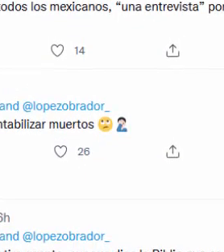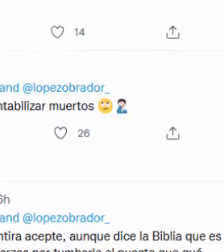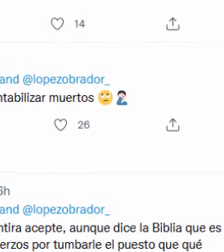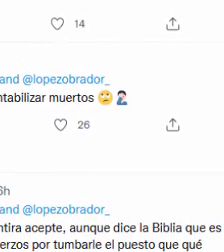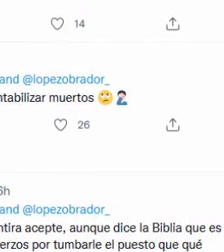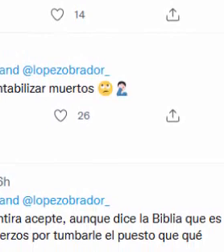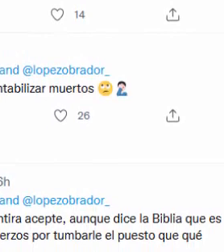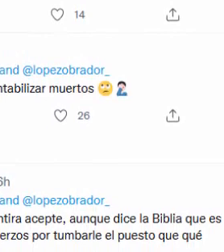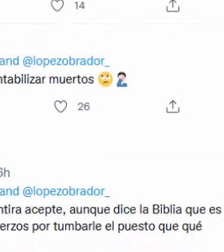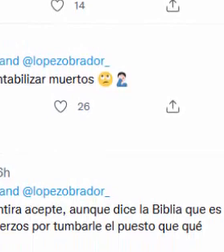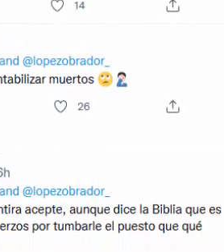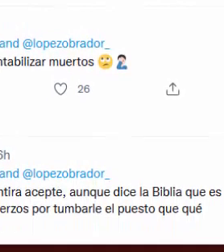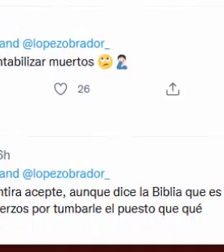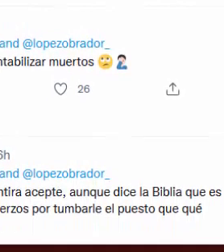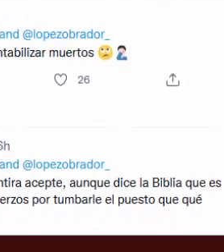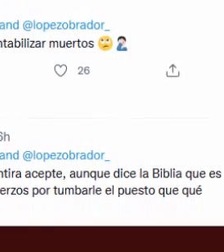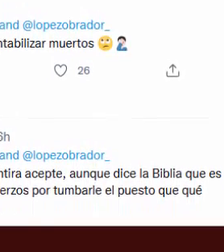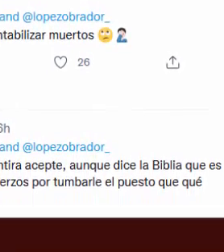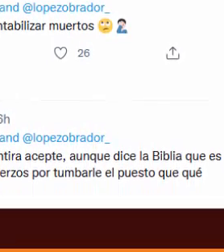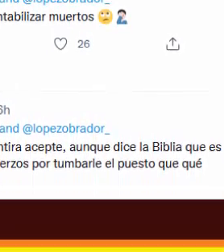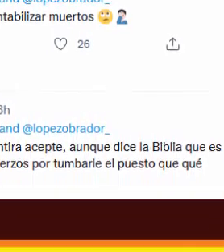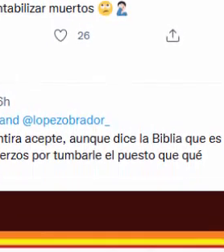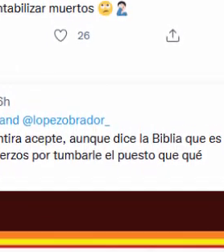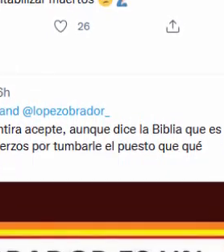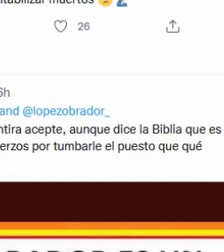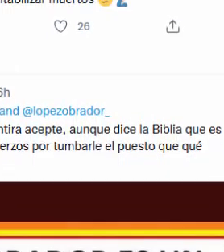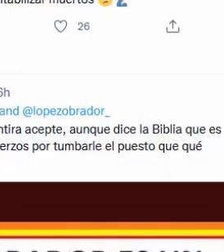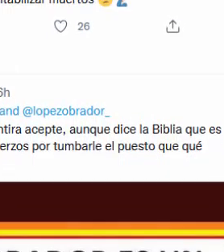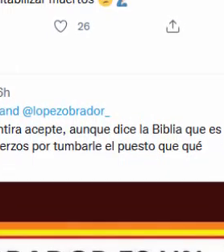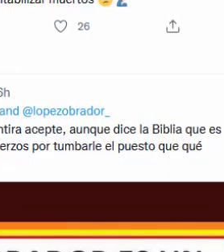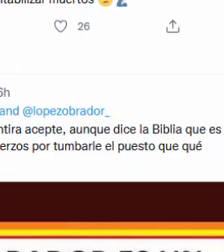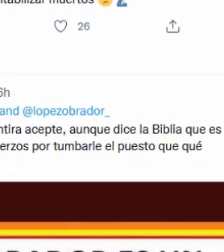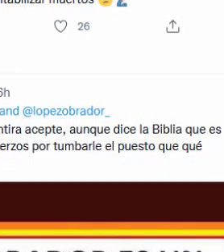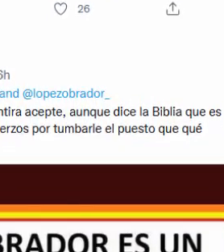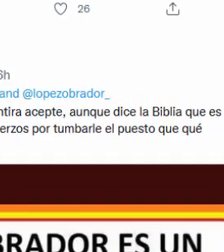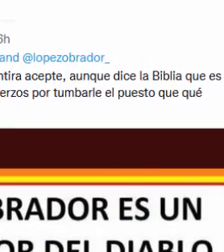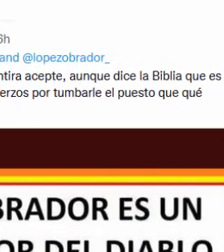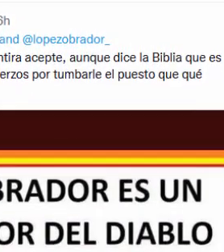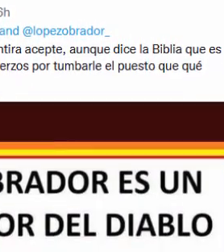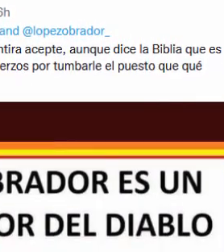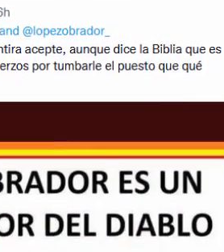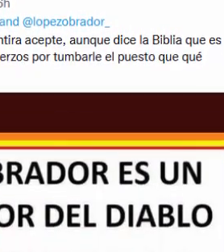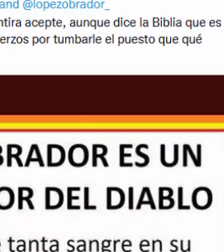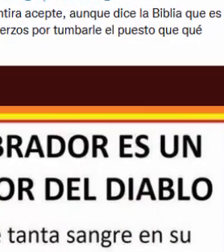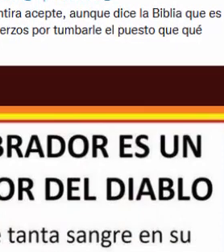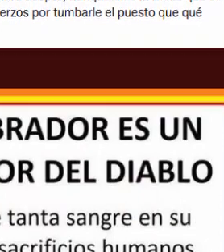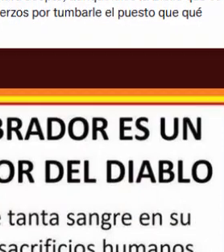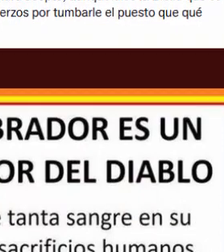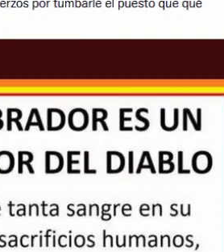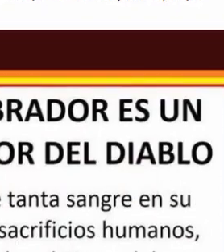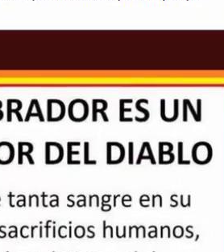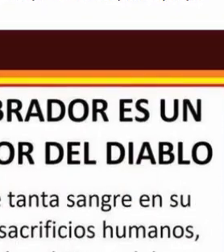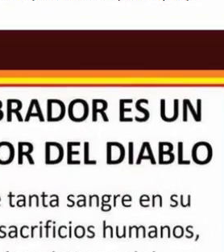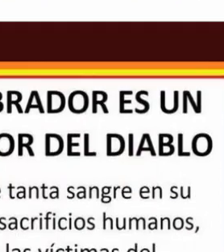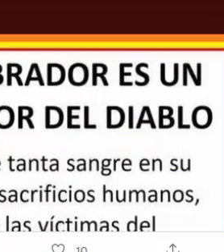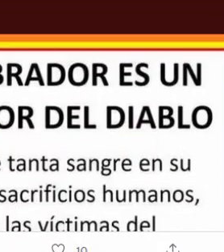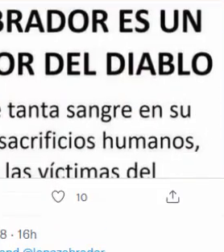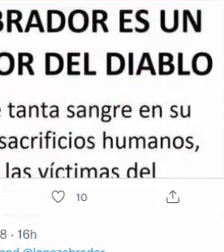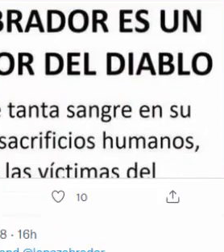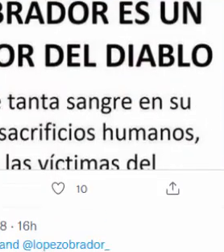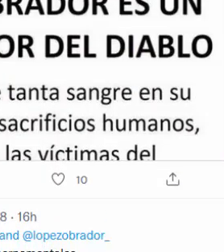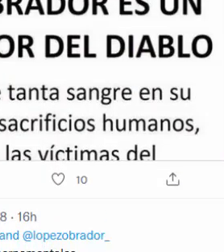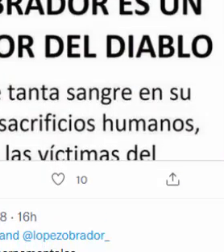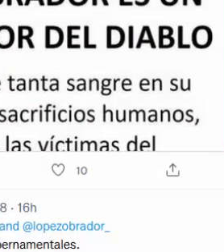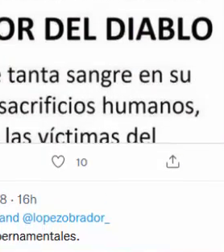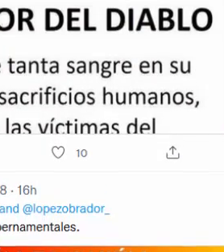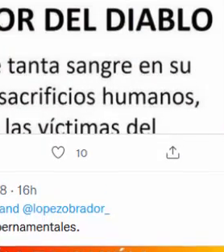respuesta al presidente por medio de su columna en el diario Reforma. Escribió que desafortunadamente López Obrador no tiene razón. Él